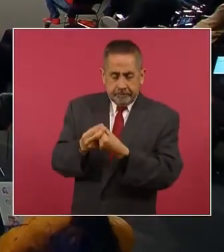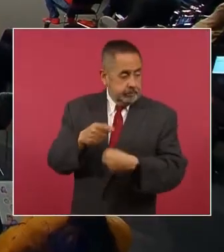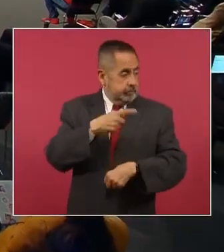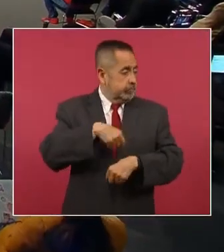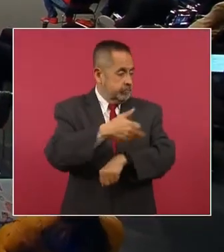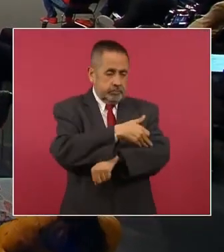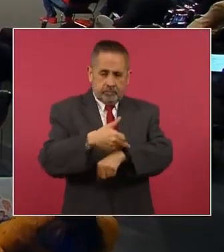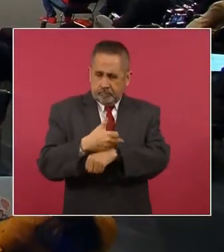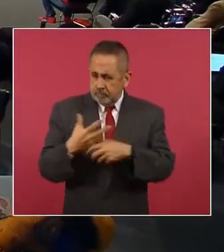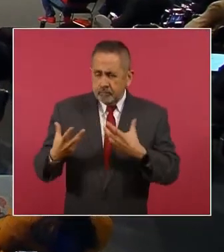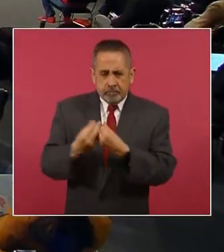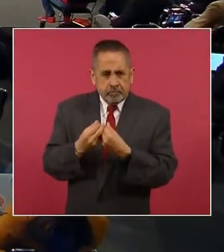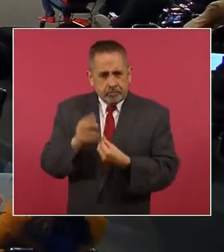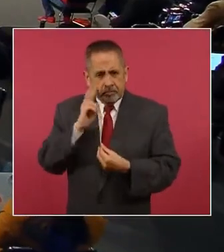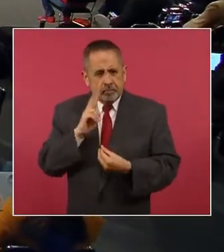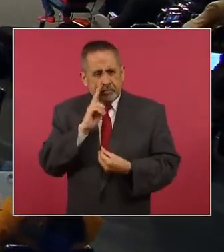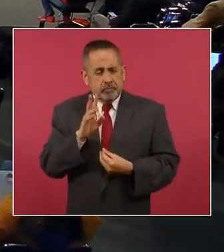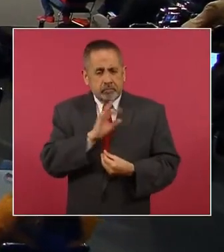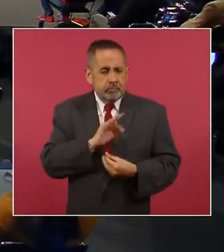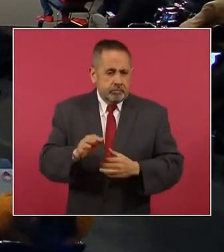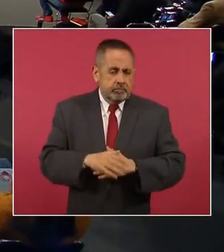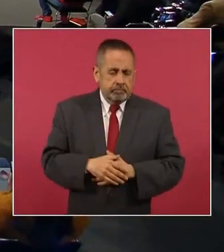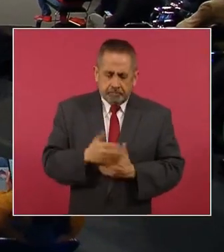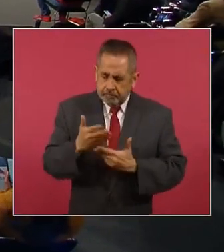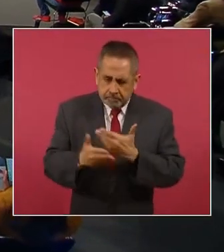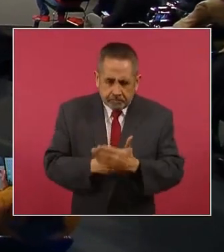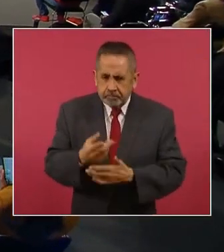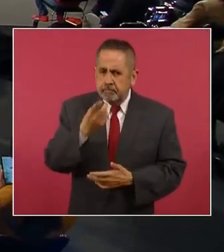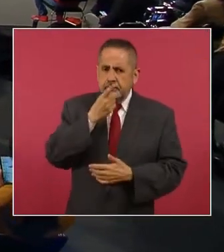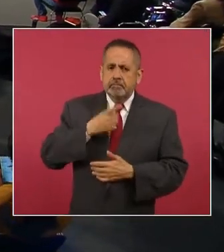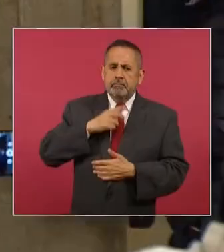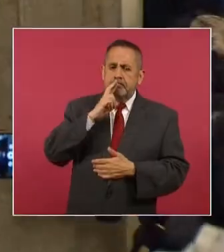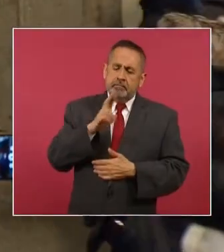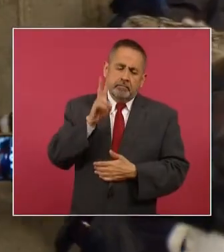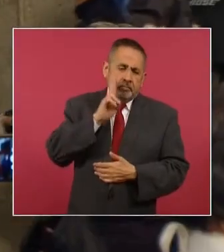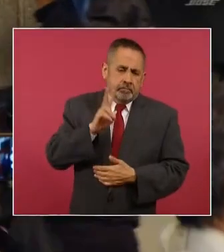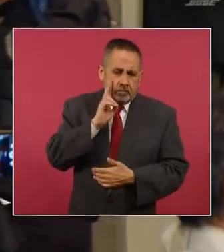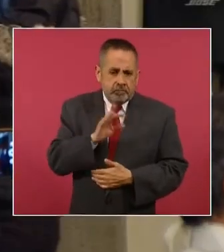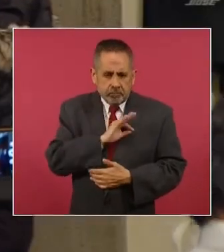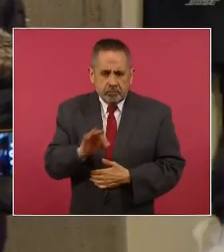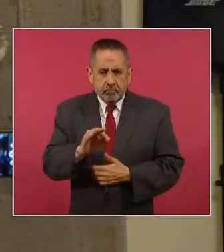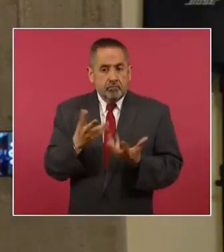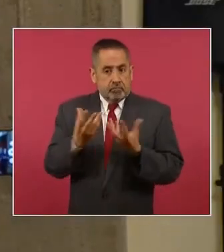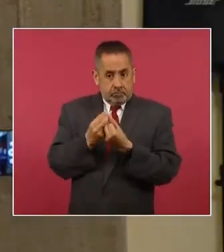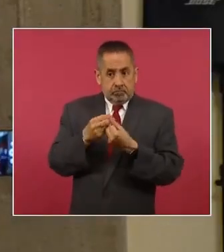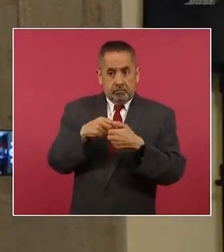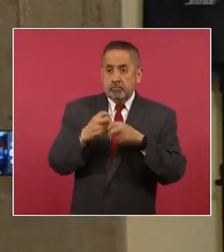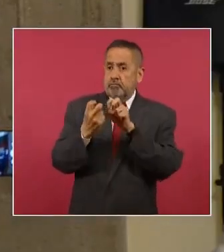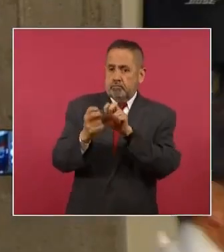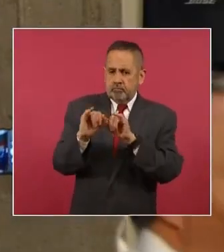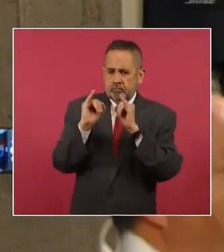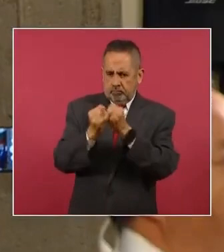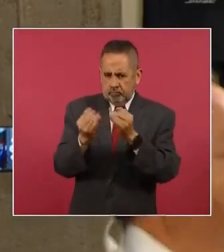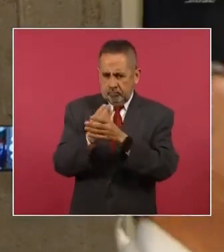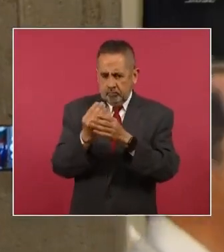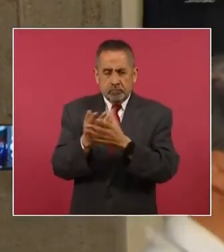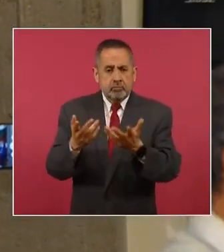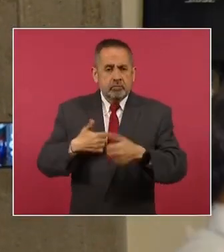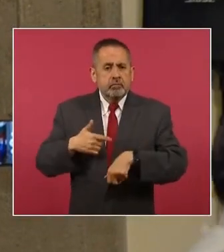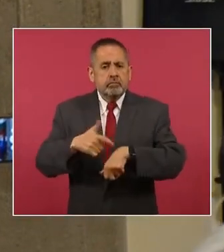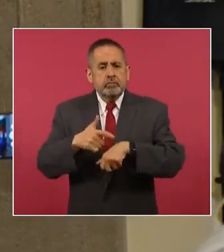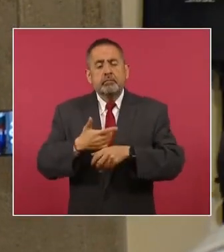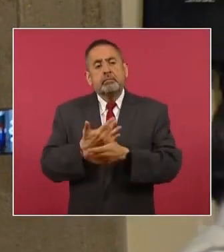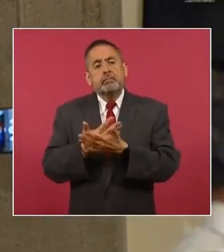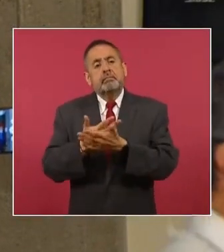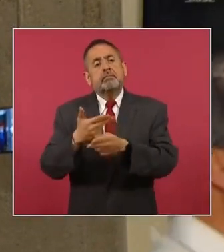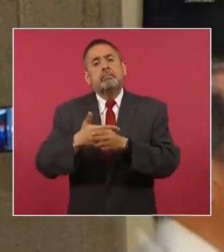estamos integrados. Y pues quedo a lo que usted me responda, si sí puede recibirnos y pues qué tiempo tenemos que esperar